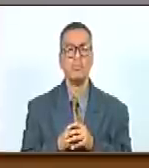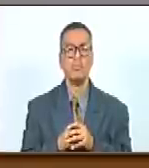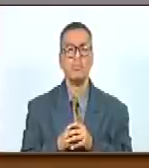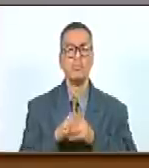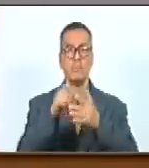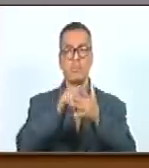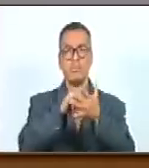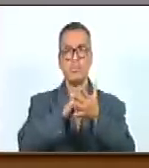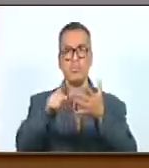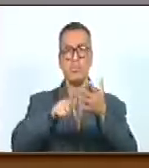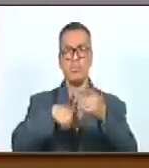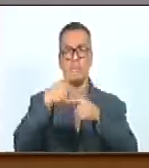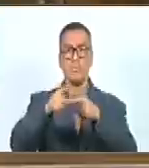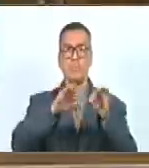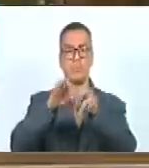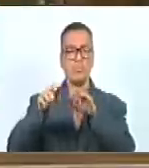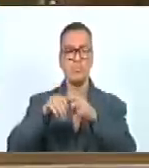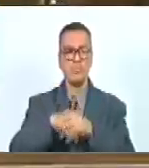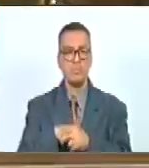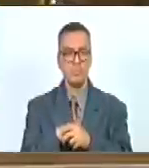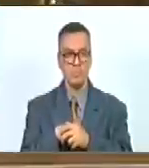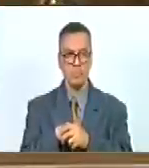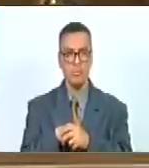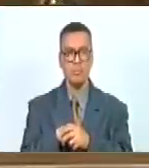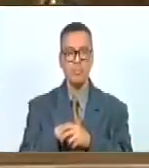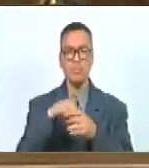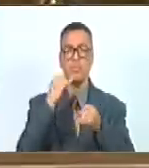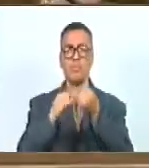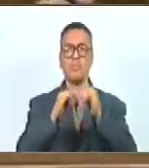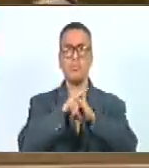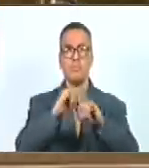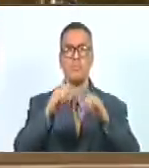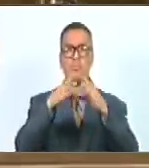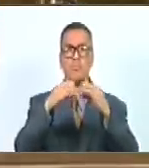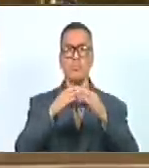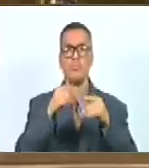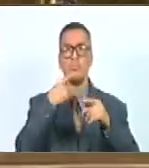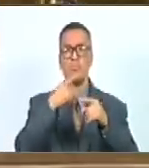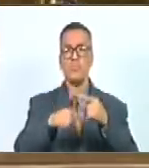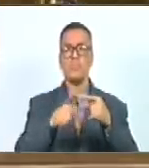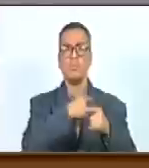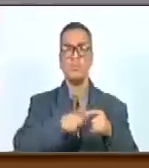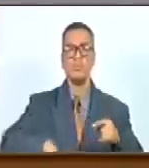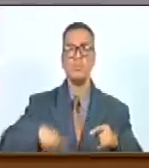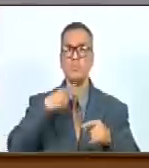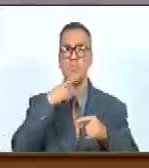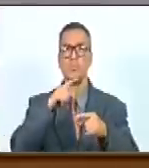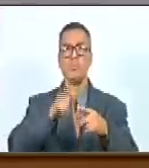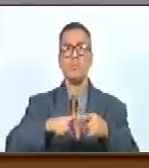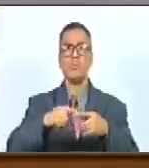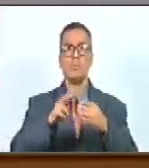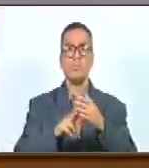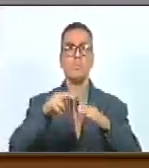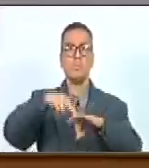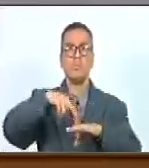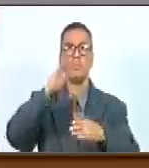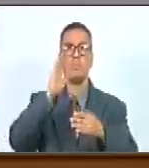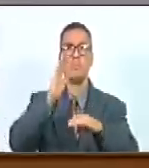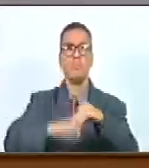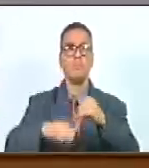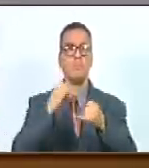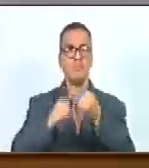Siguiente punto del orden del día, ciudadana secretaria. Agotada la agenda del día, ciudadano presidente. En consecuencia, se levanta la sesión.